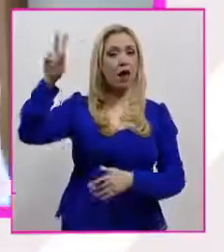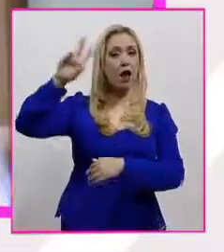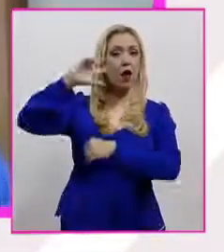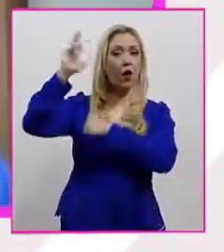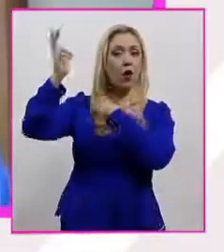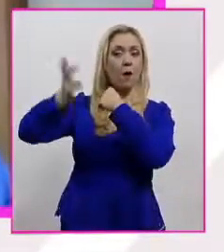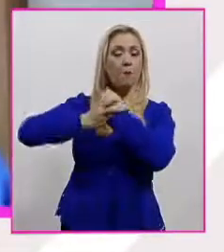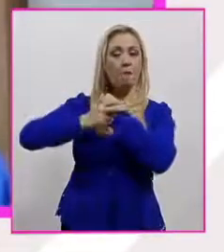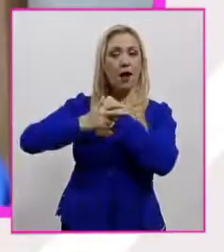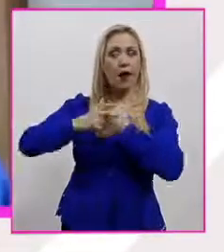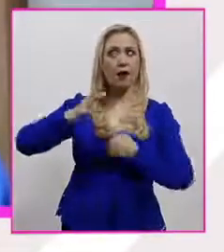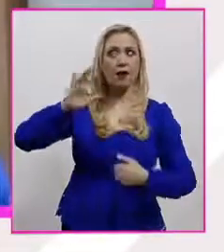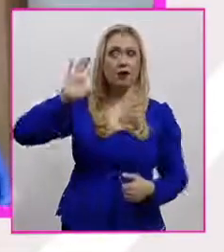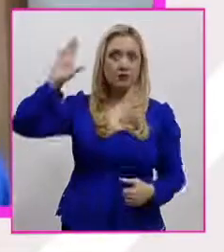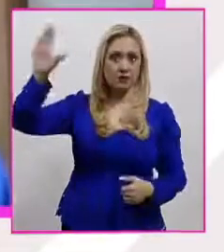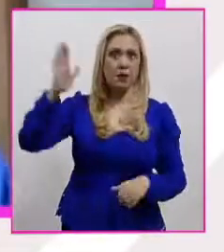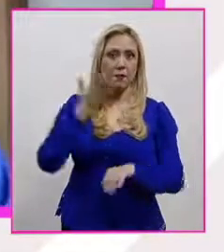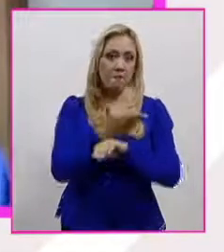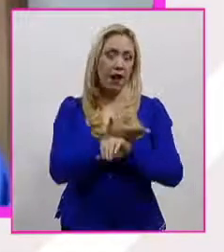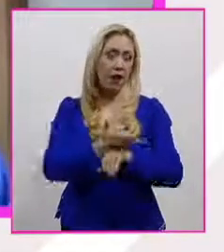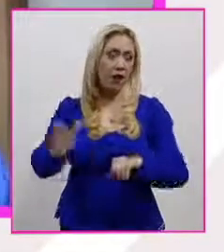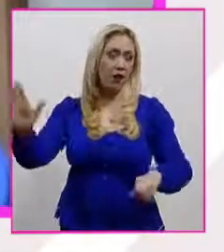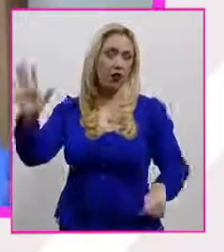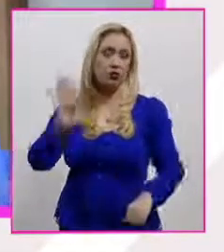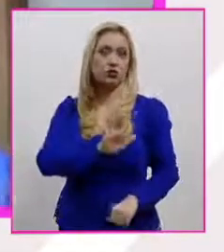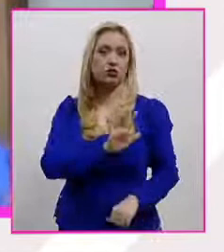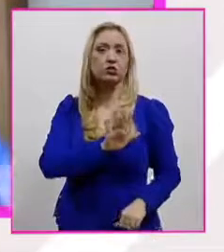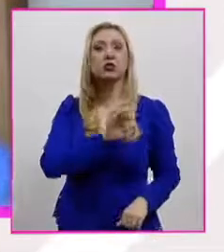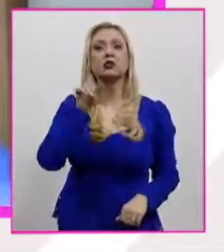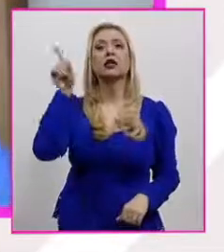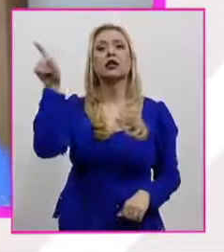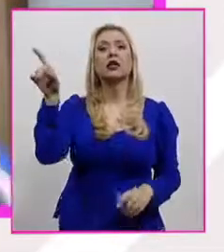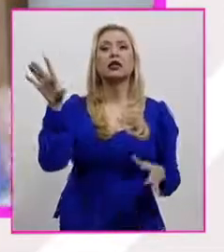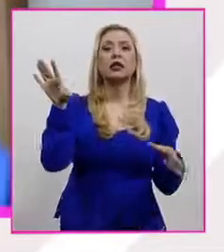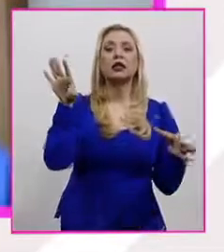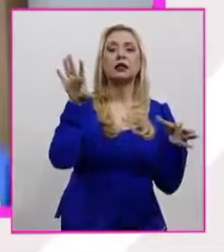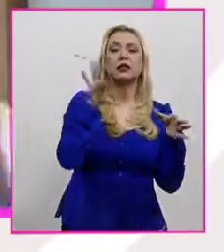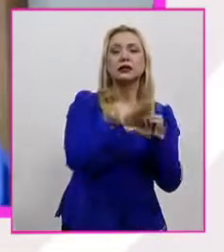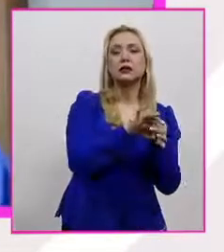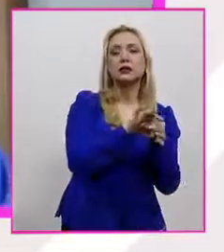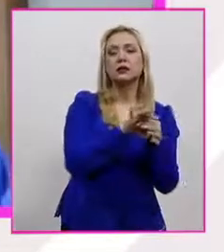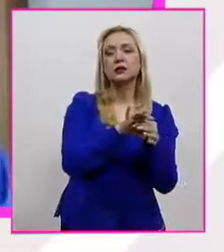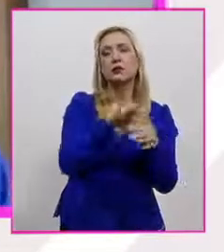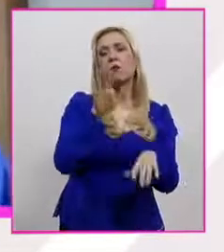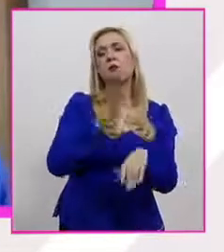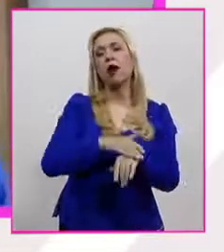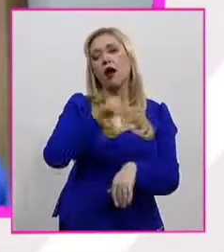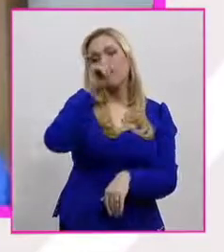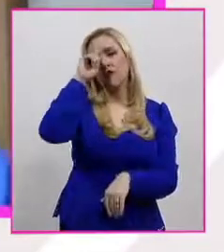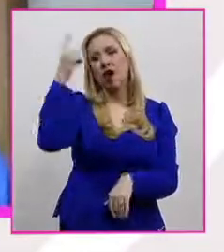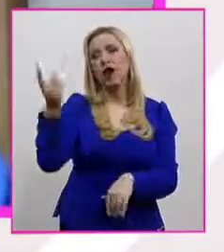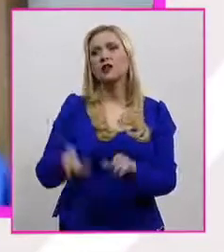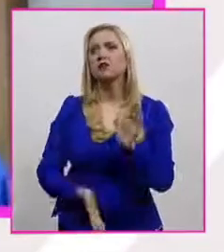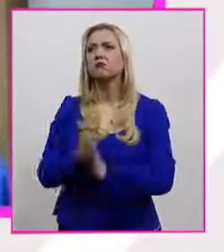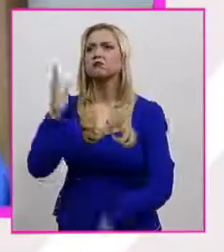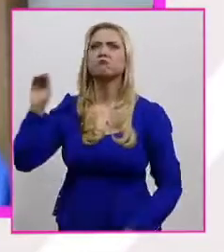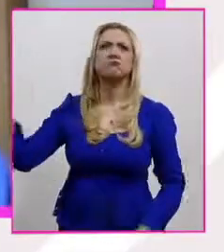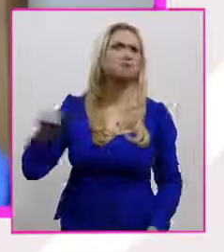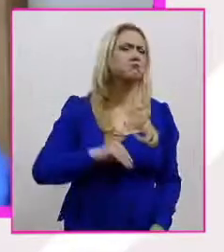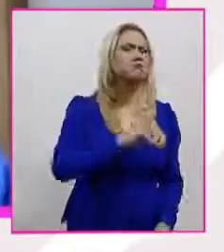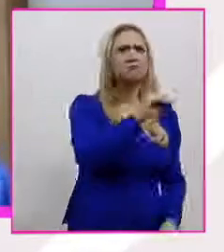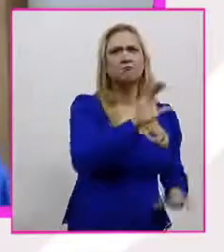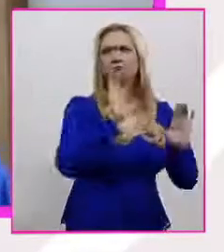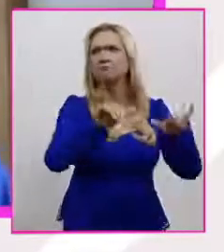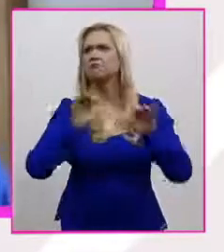digamos, tonos de piel blancos, están asociados con mayores tasas de movilidad social, en el sentido de